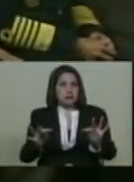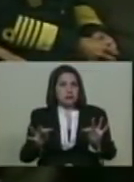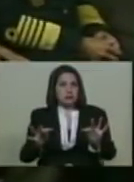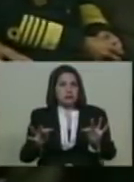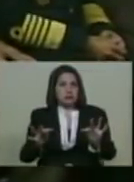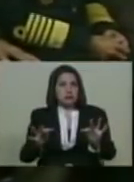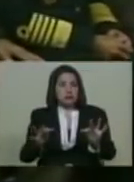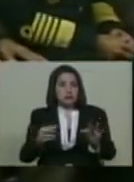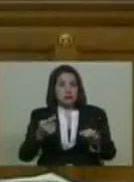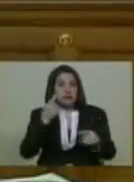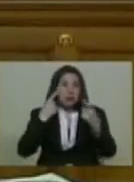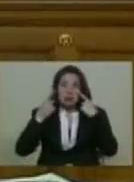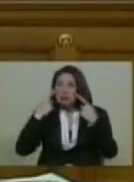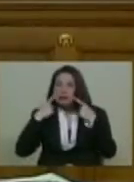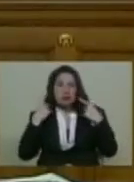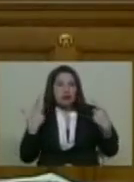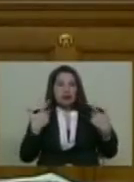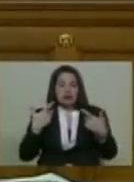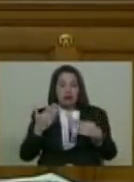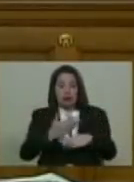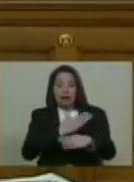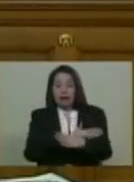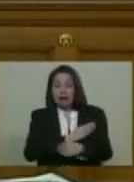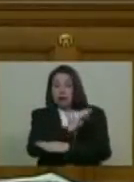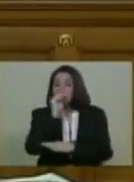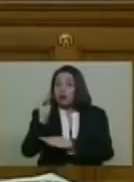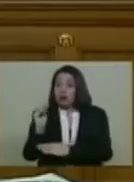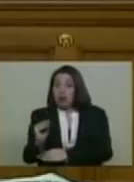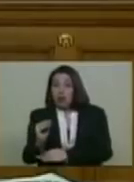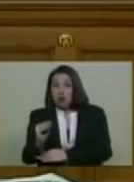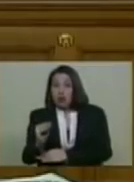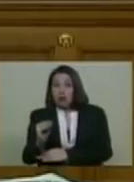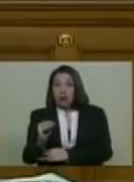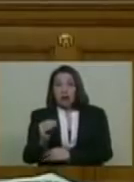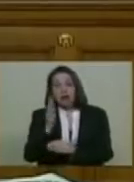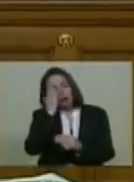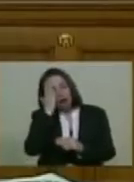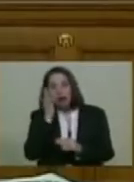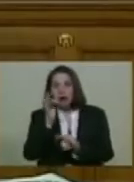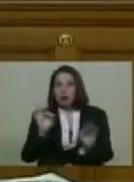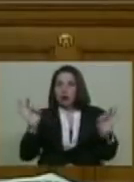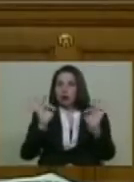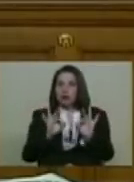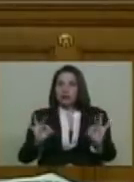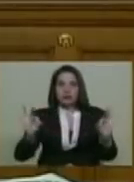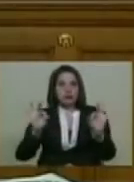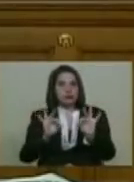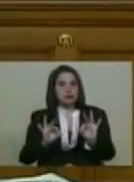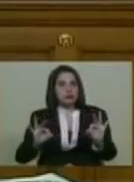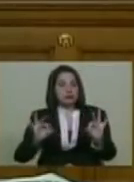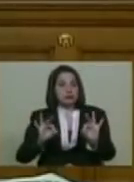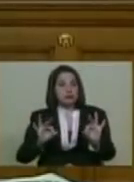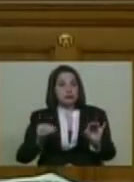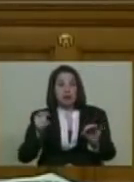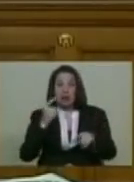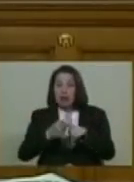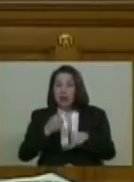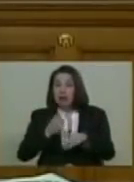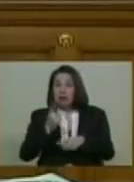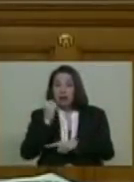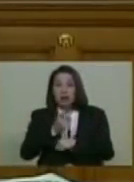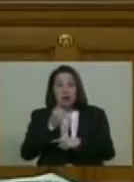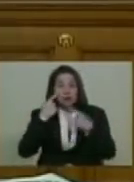y alertas tempranas de prevención que nadie se duerma si bien es cierto hemos tenido